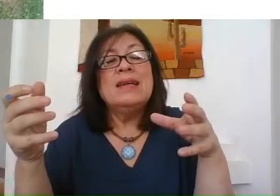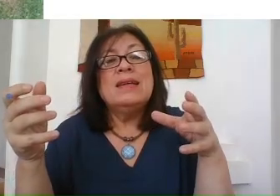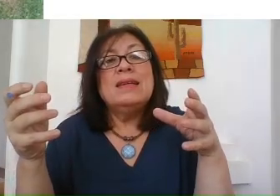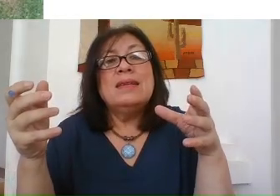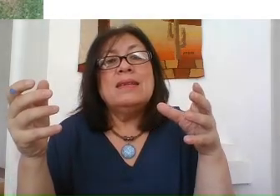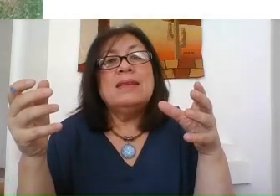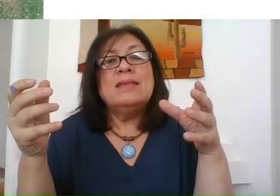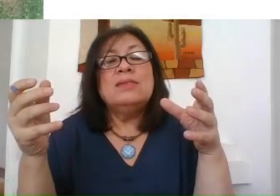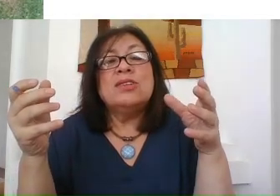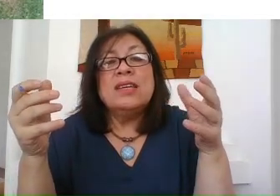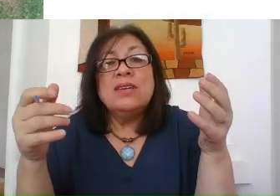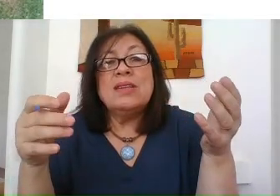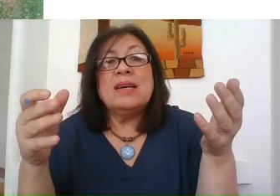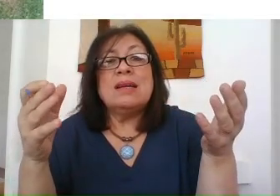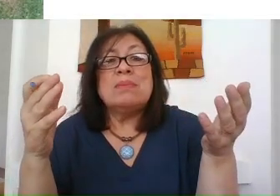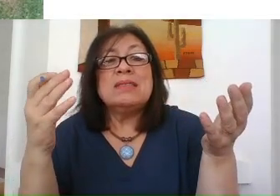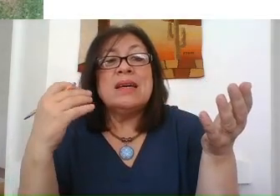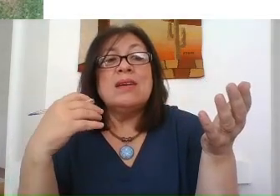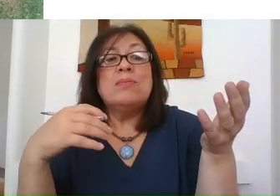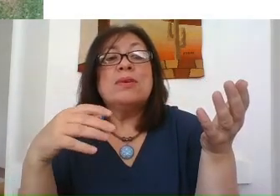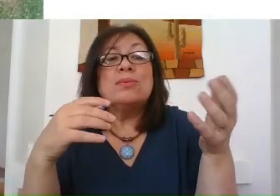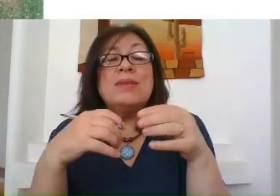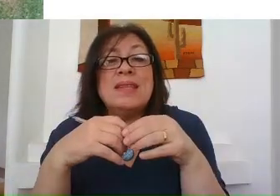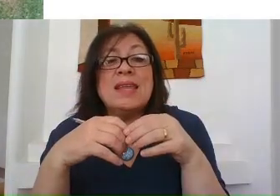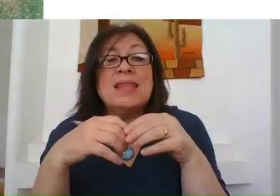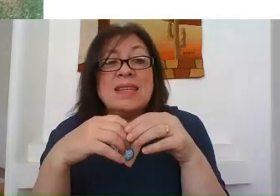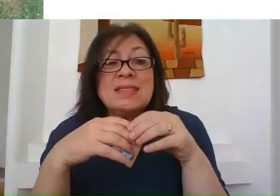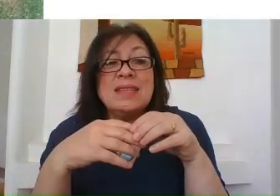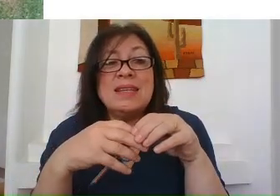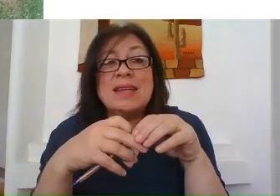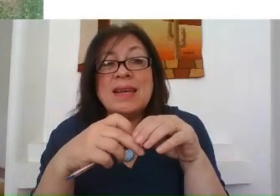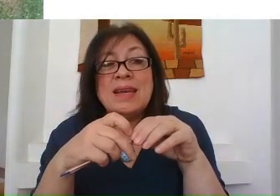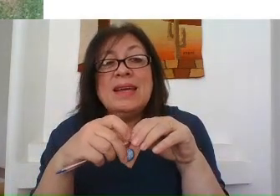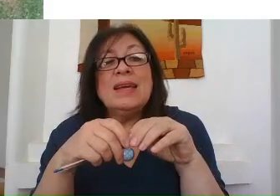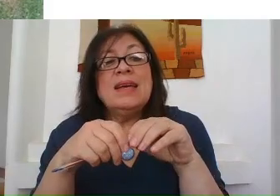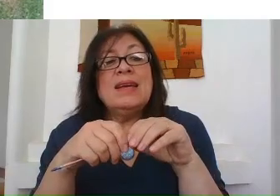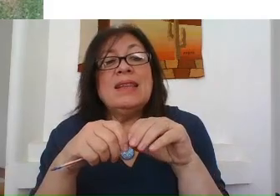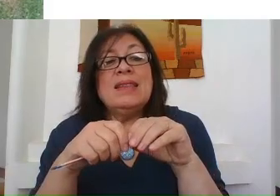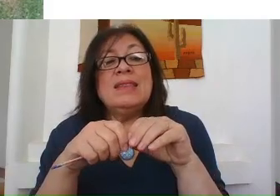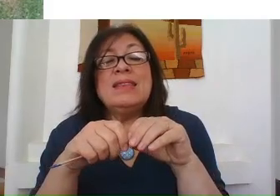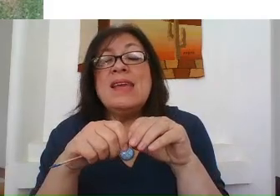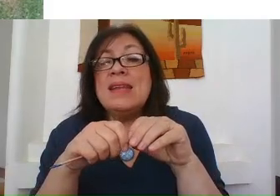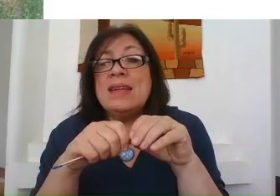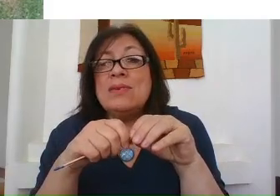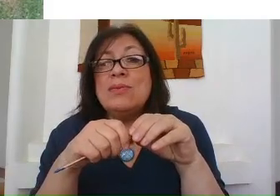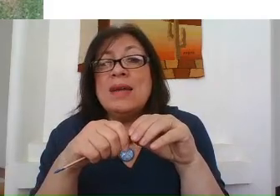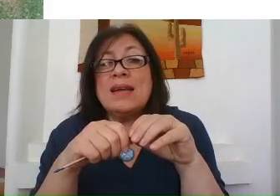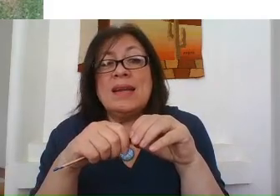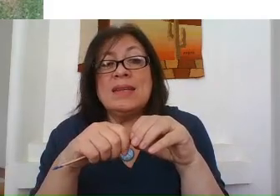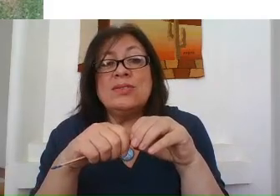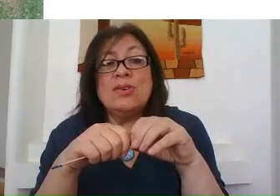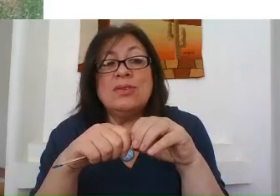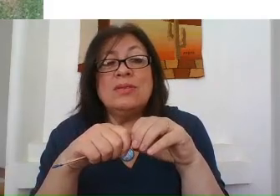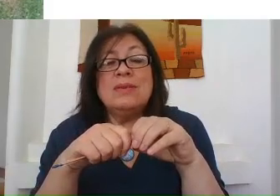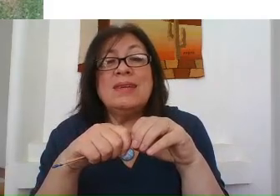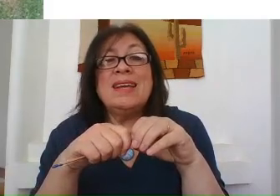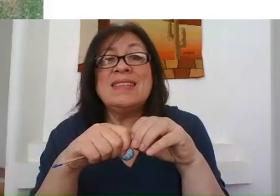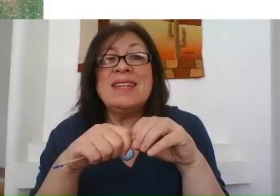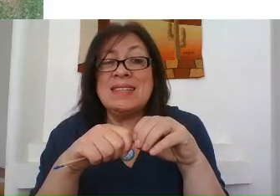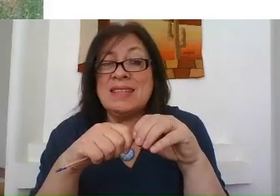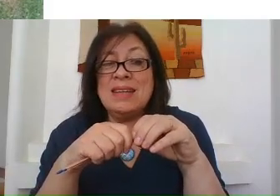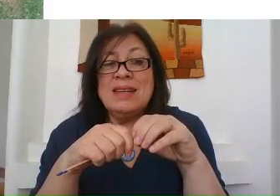presentar, no quiero dejar pasar la oportunidad de decir que tienen una